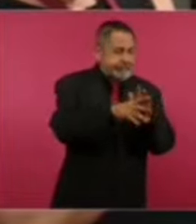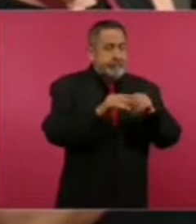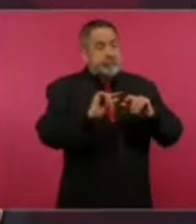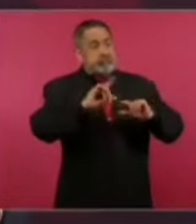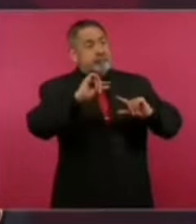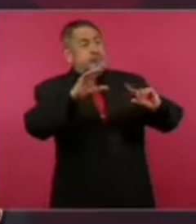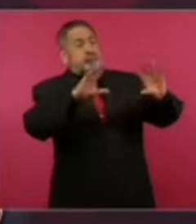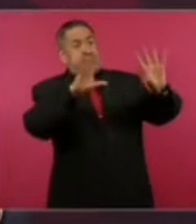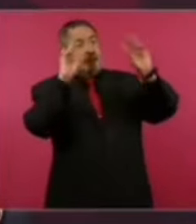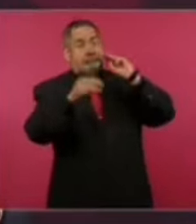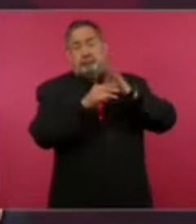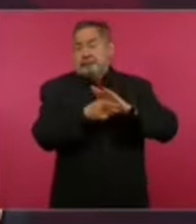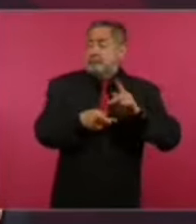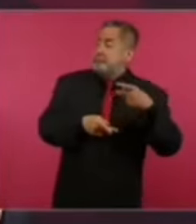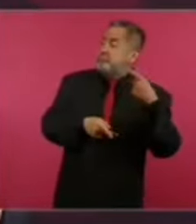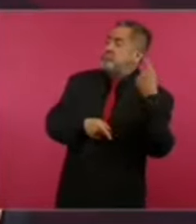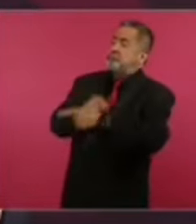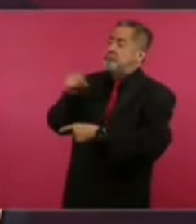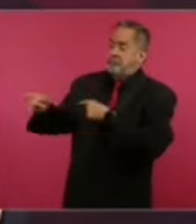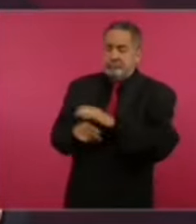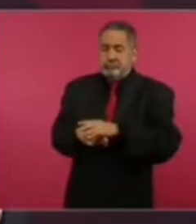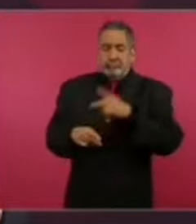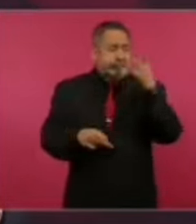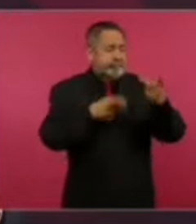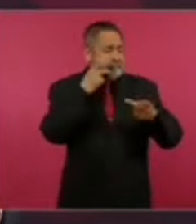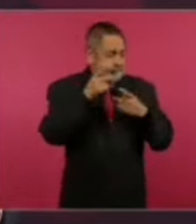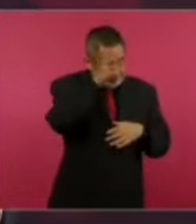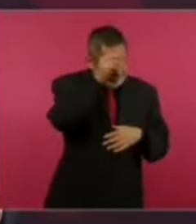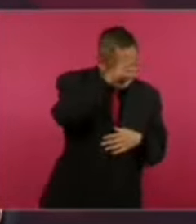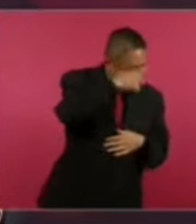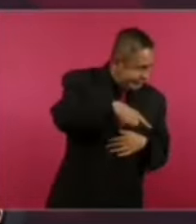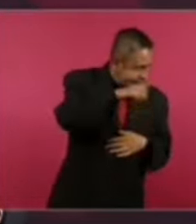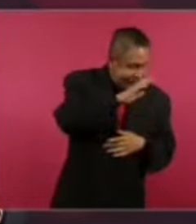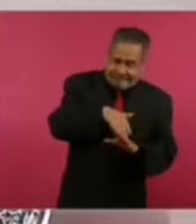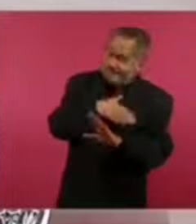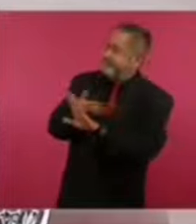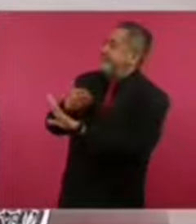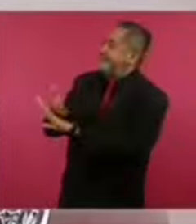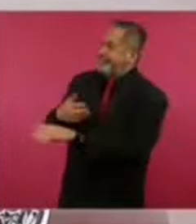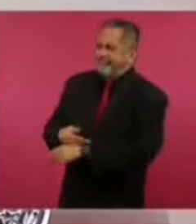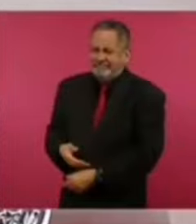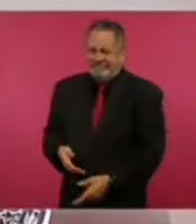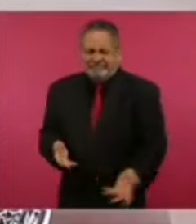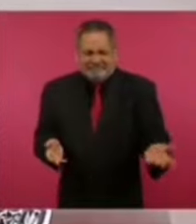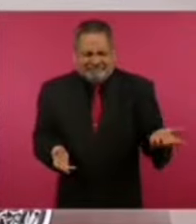eminencias del periodismo en el mundo y toda una campaña en redes sociales,